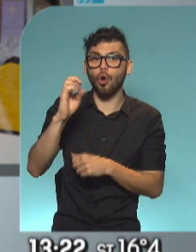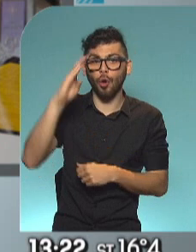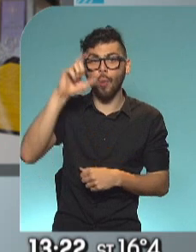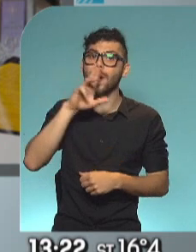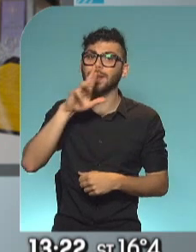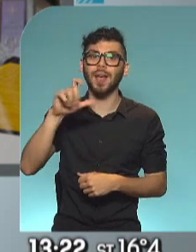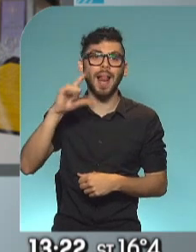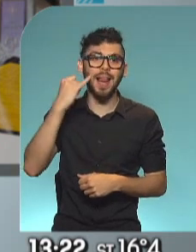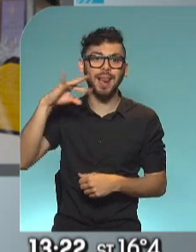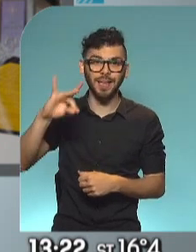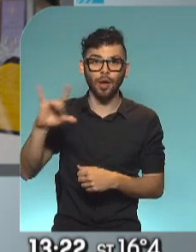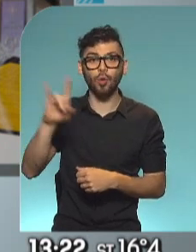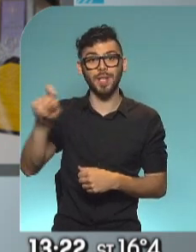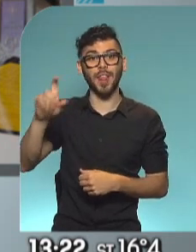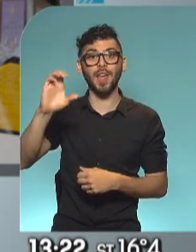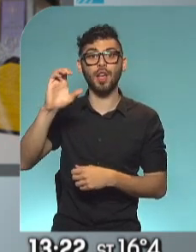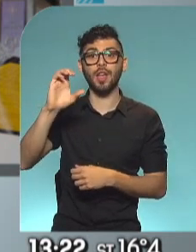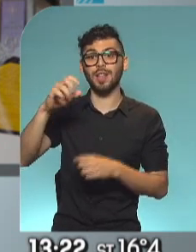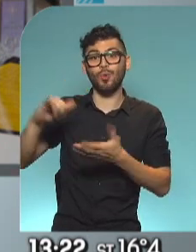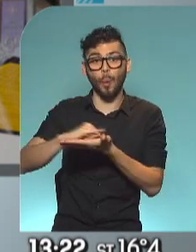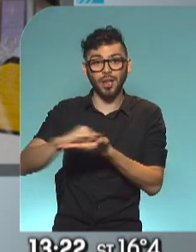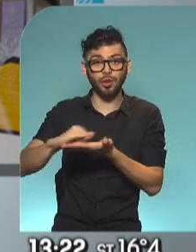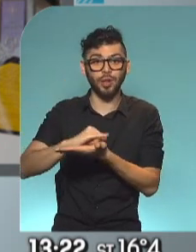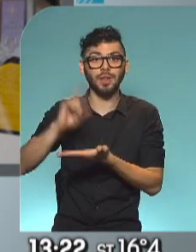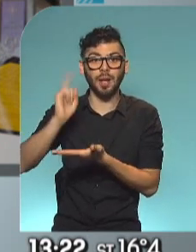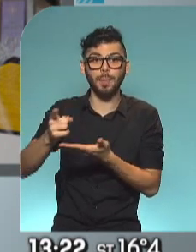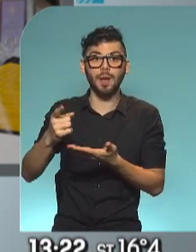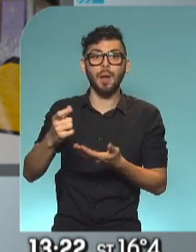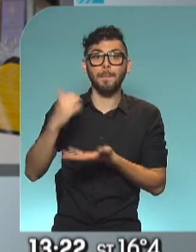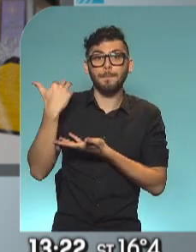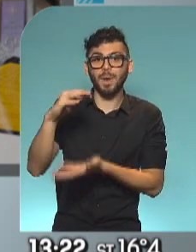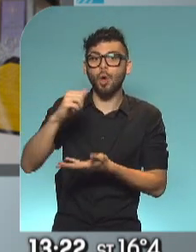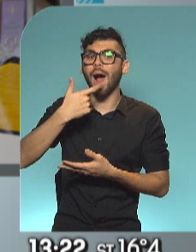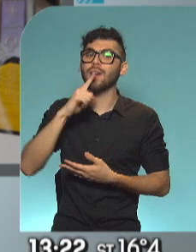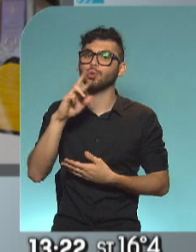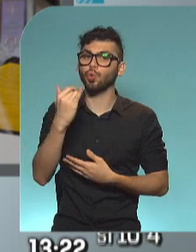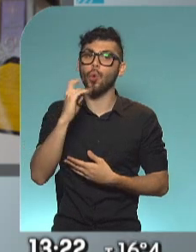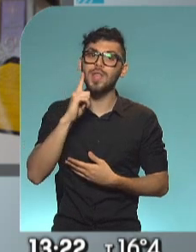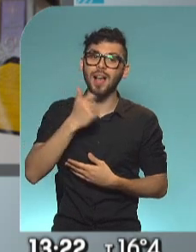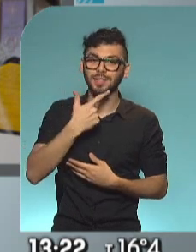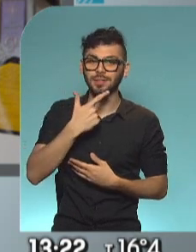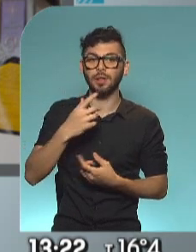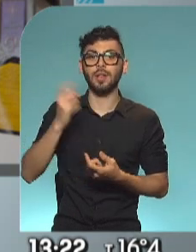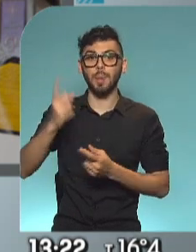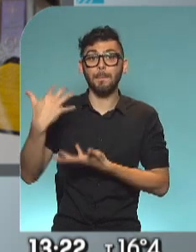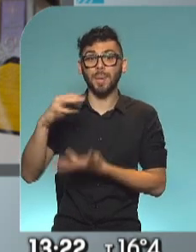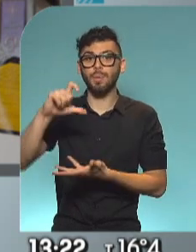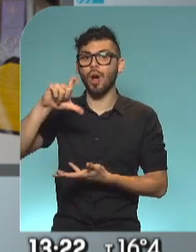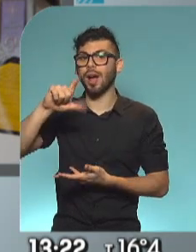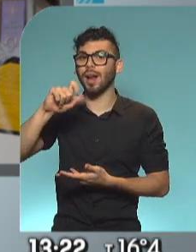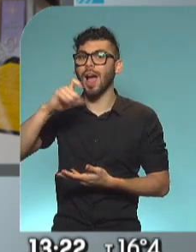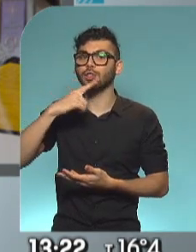Asturias de Ciencias Sociales en el 2013, Premio Claxo 2018 y su campo de investigación es la globalización, inmigración